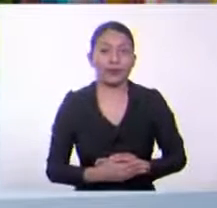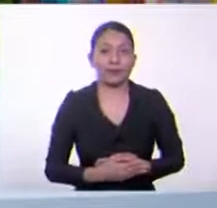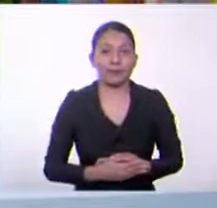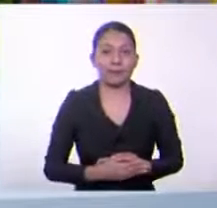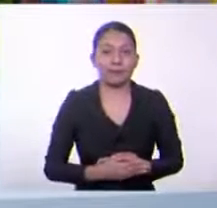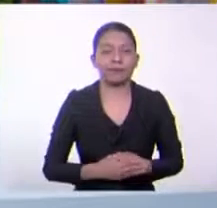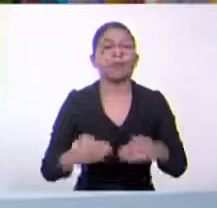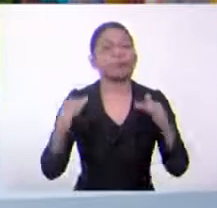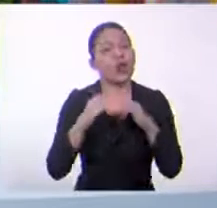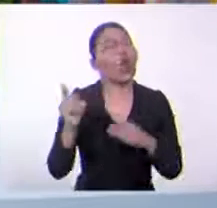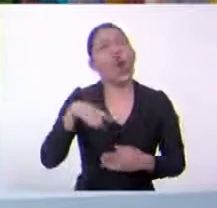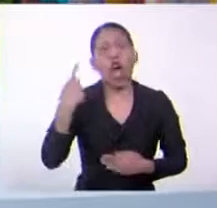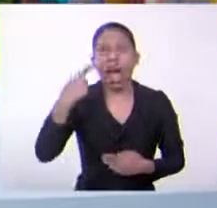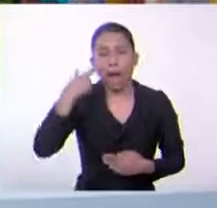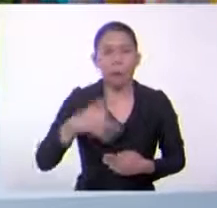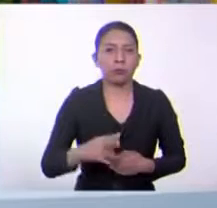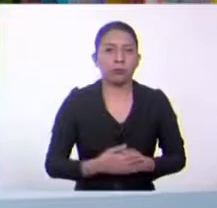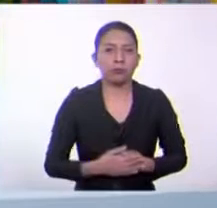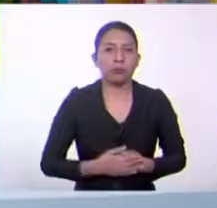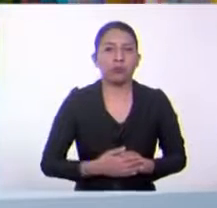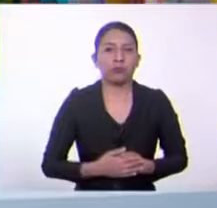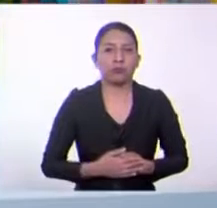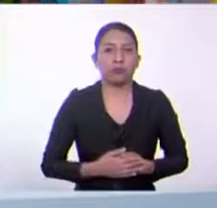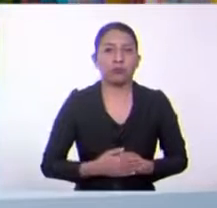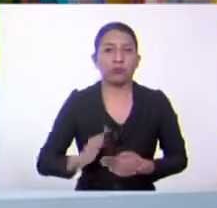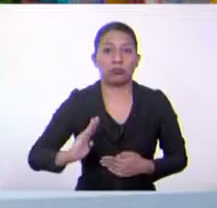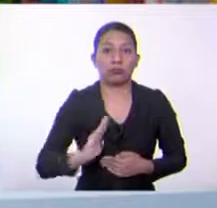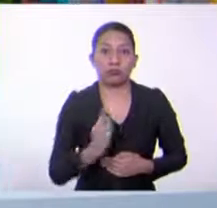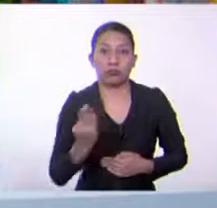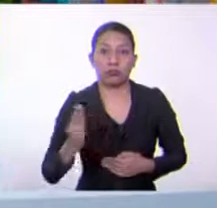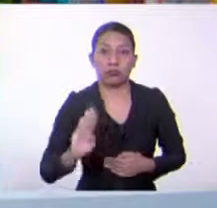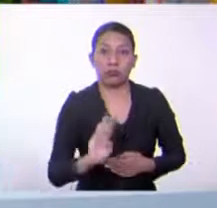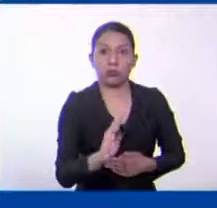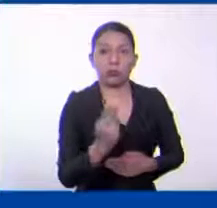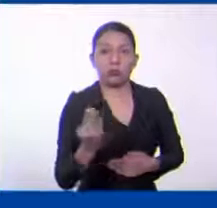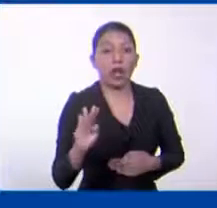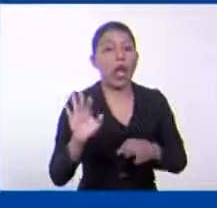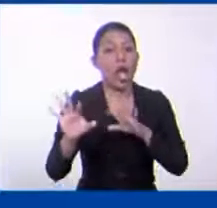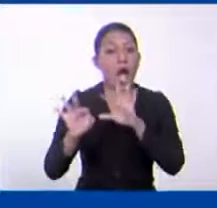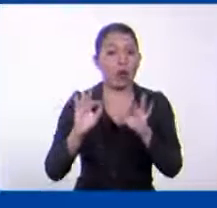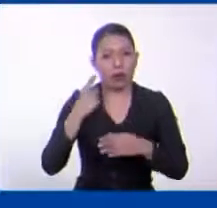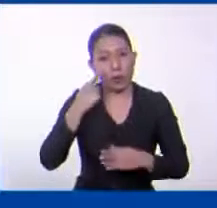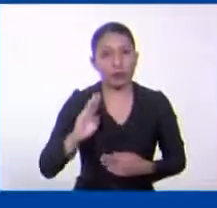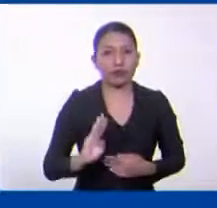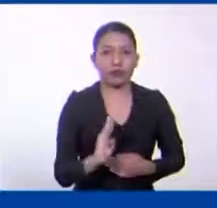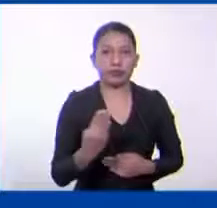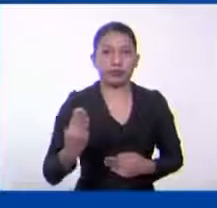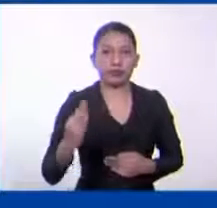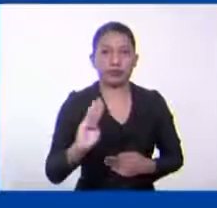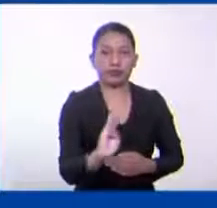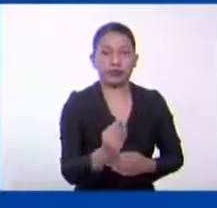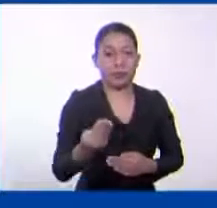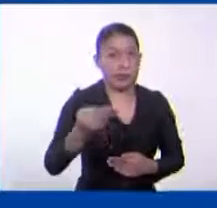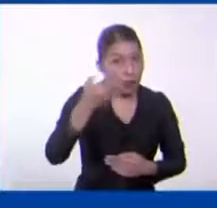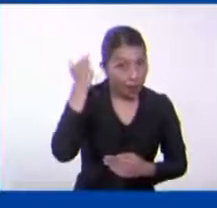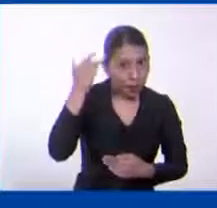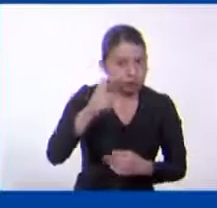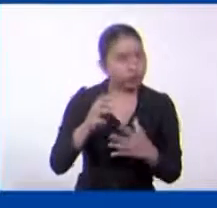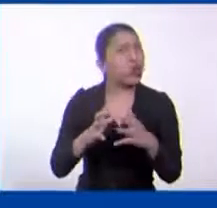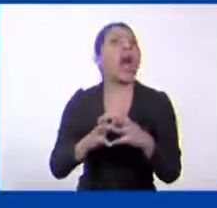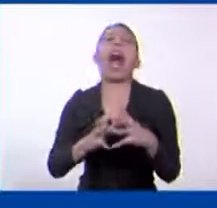Otro ejemplo son algunas especies de tiburones. Por ejemplo, el tiburón blanco, que es un pez de gran